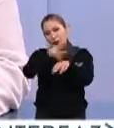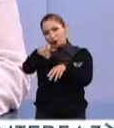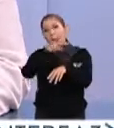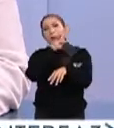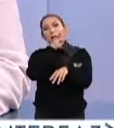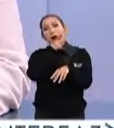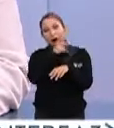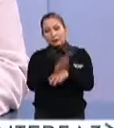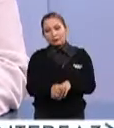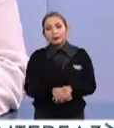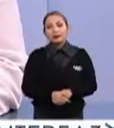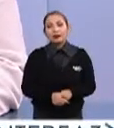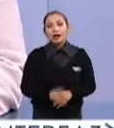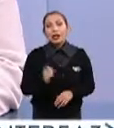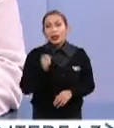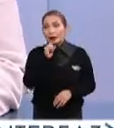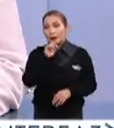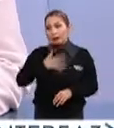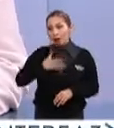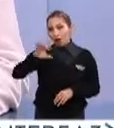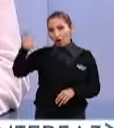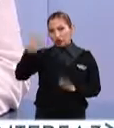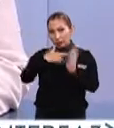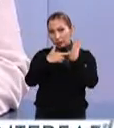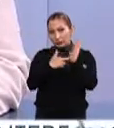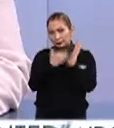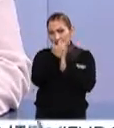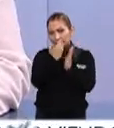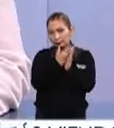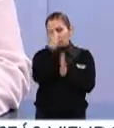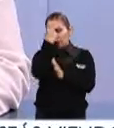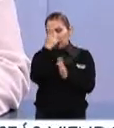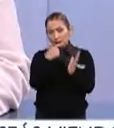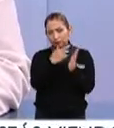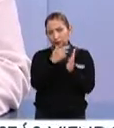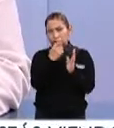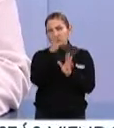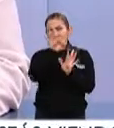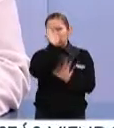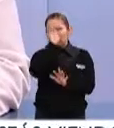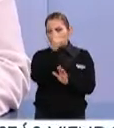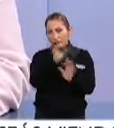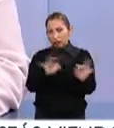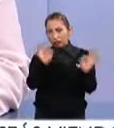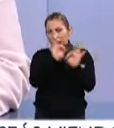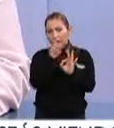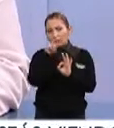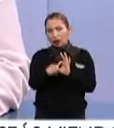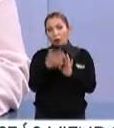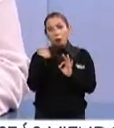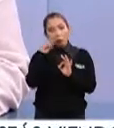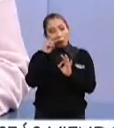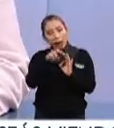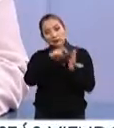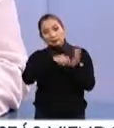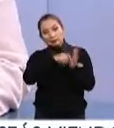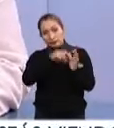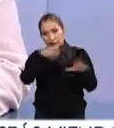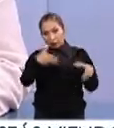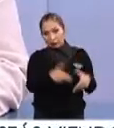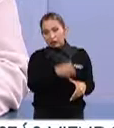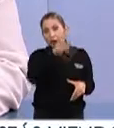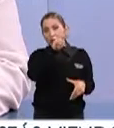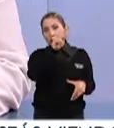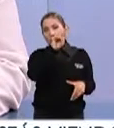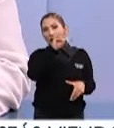par tiene una serie de requisitos. El más importante, me parece, y ha sido en los logros que se han hecho desde la Unidad